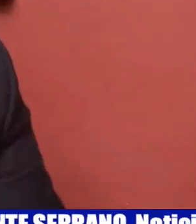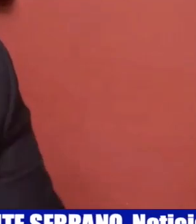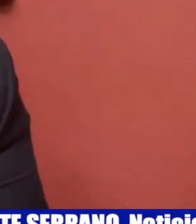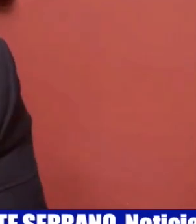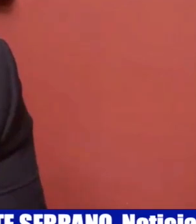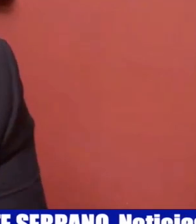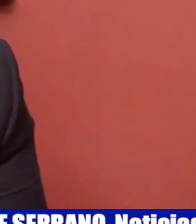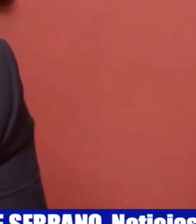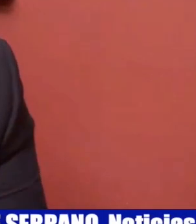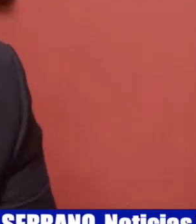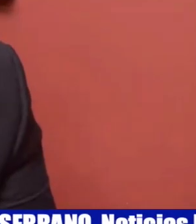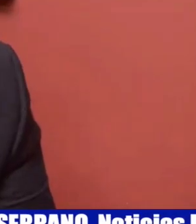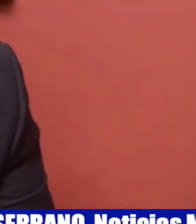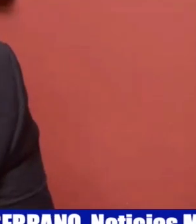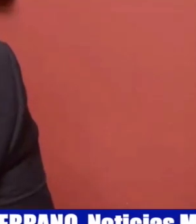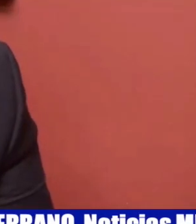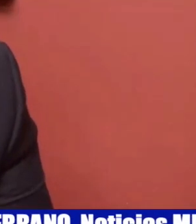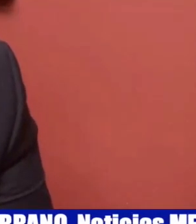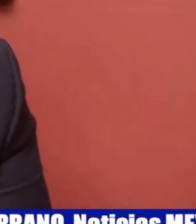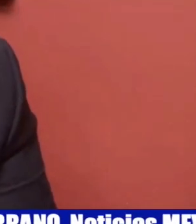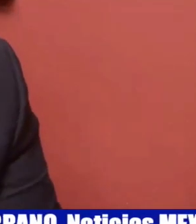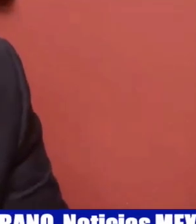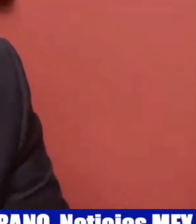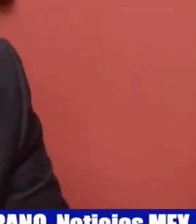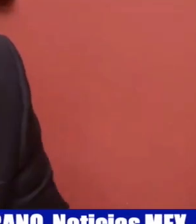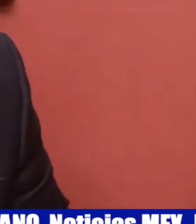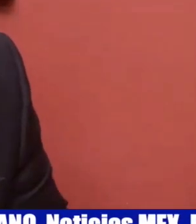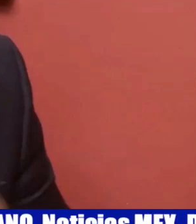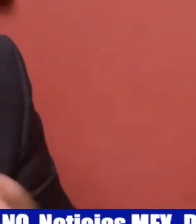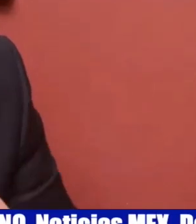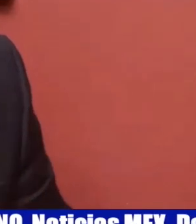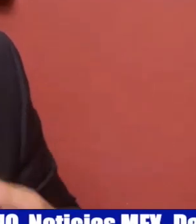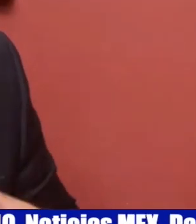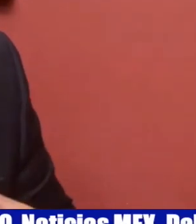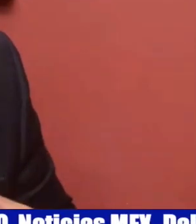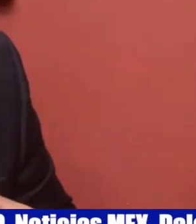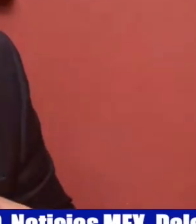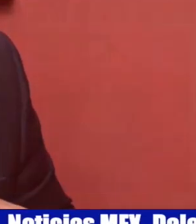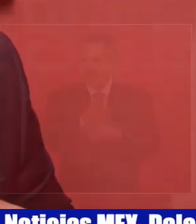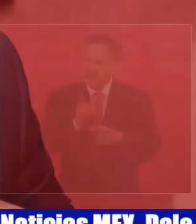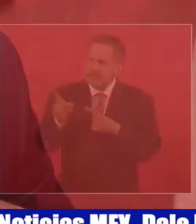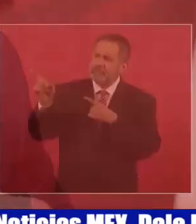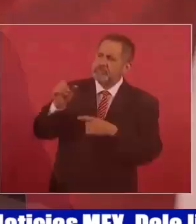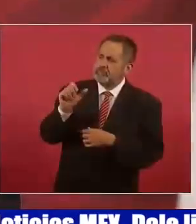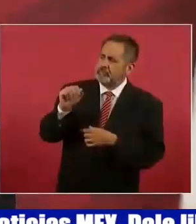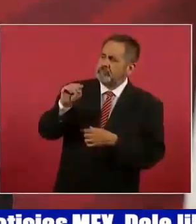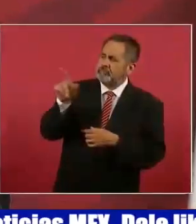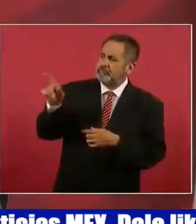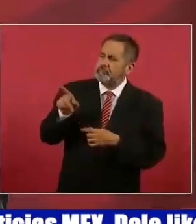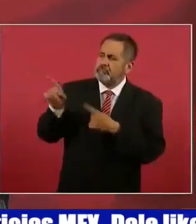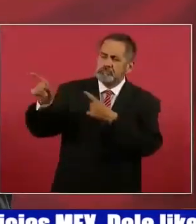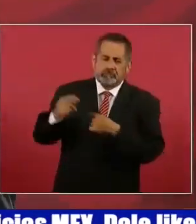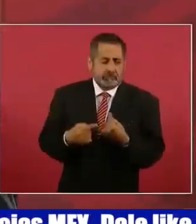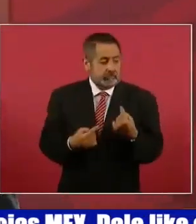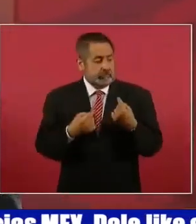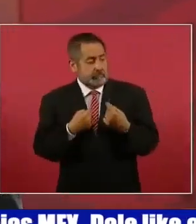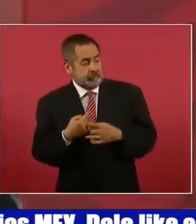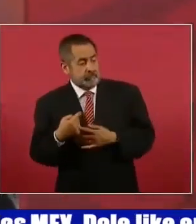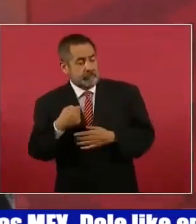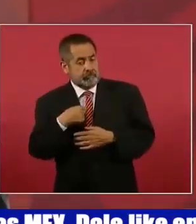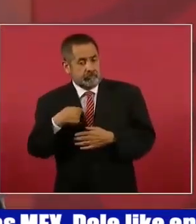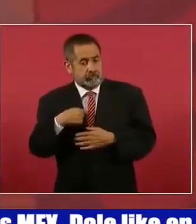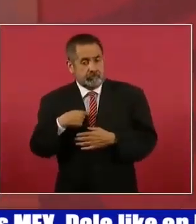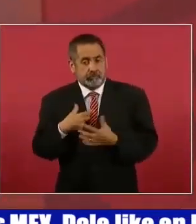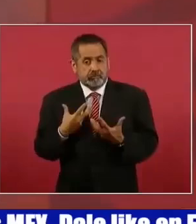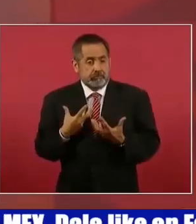Alina. Carla, el presidente Andrés Manuel López Obrador mantiene este liderazgo